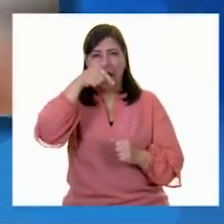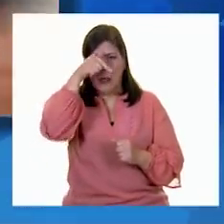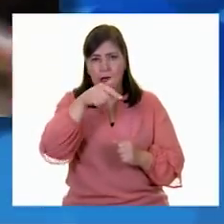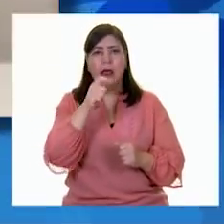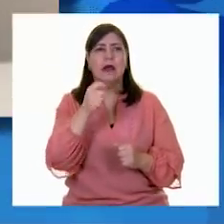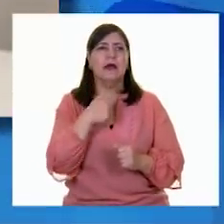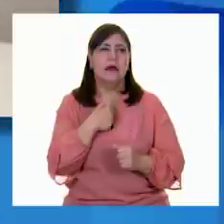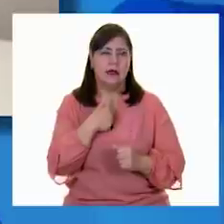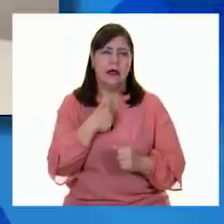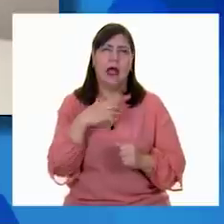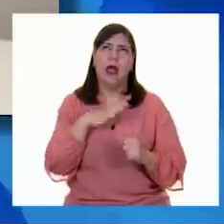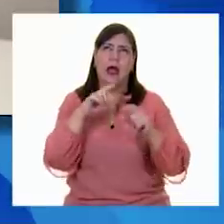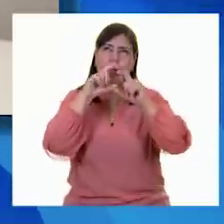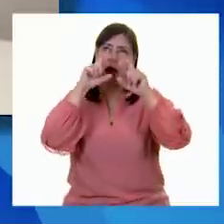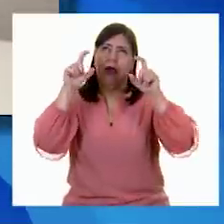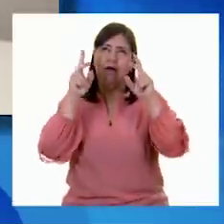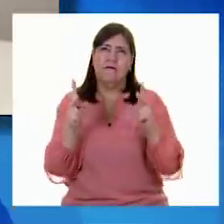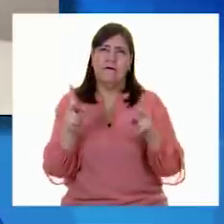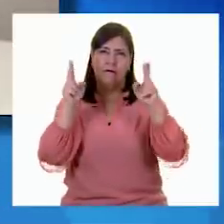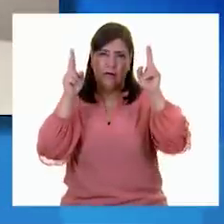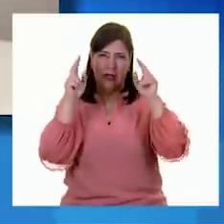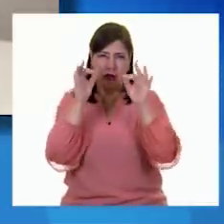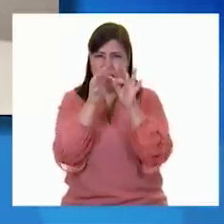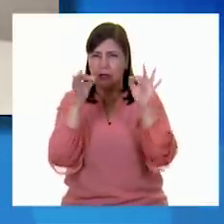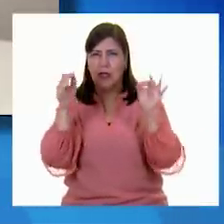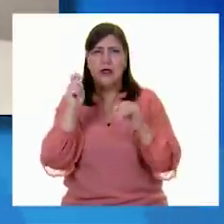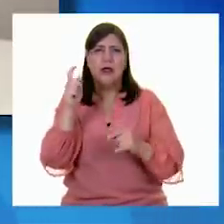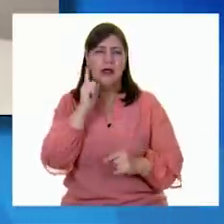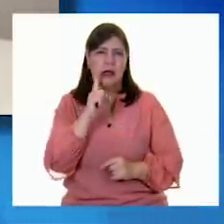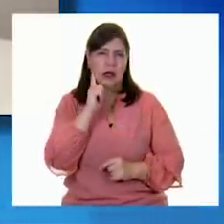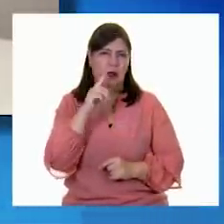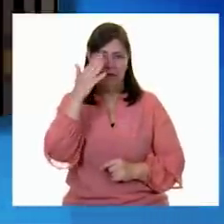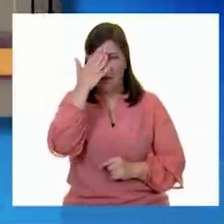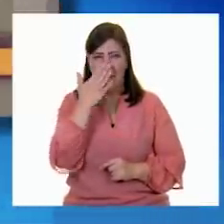mente una frase de una de ellas.